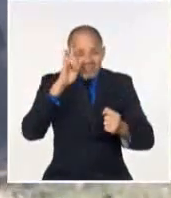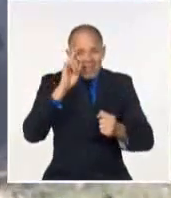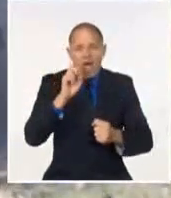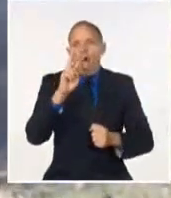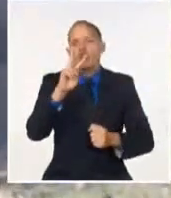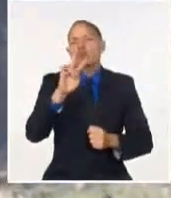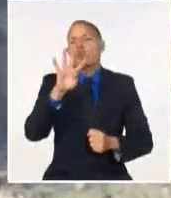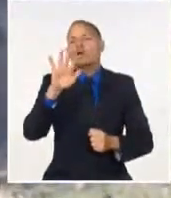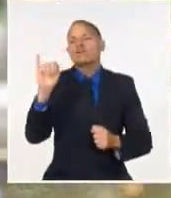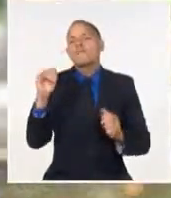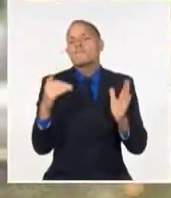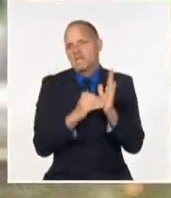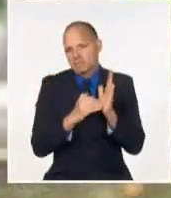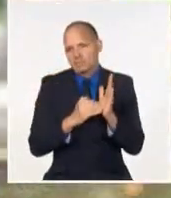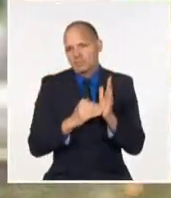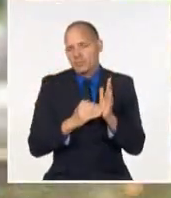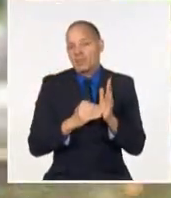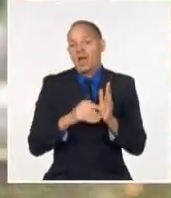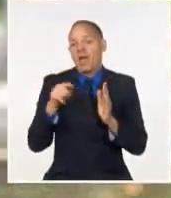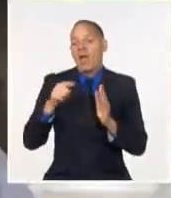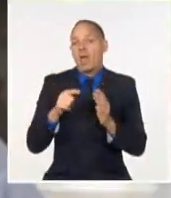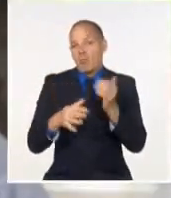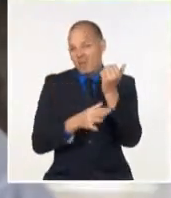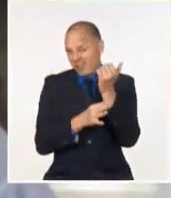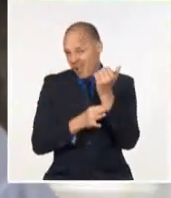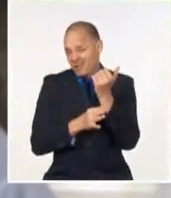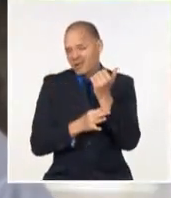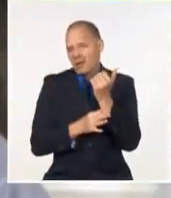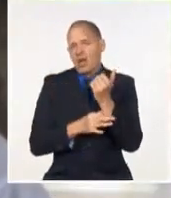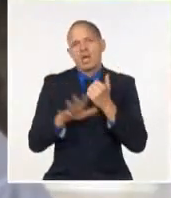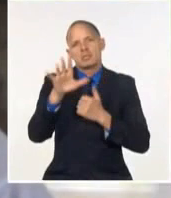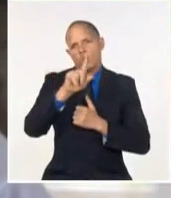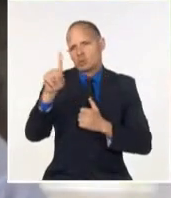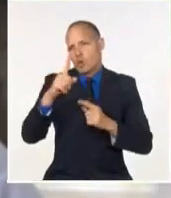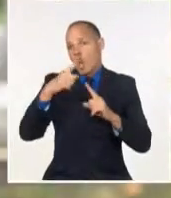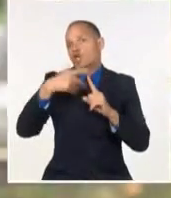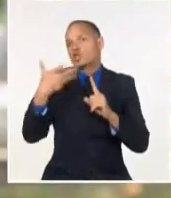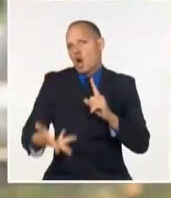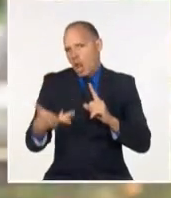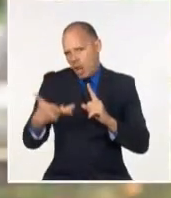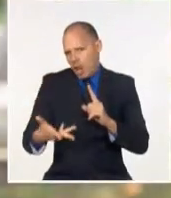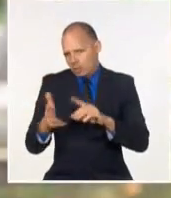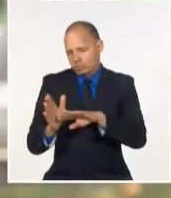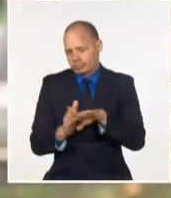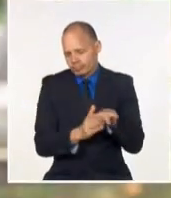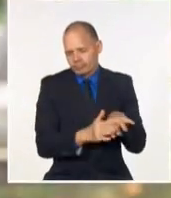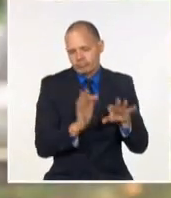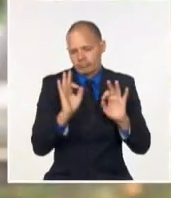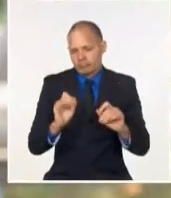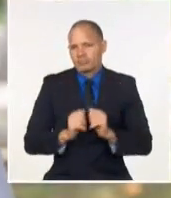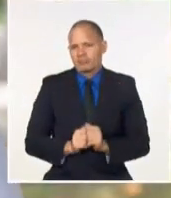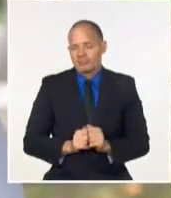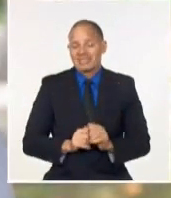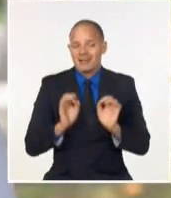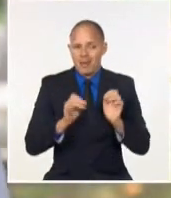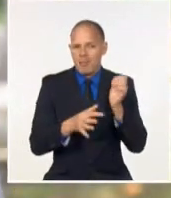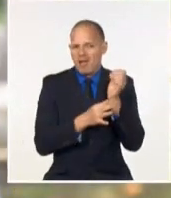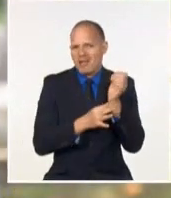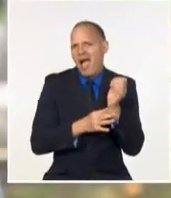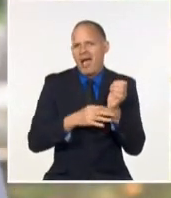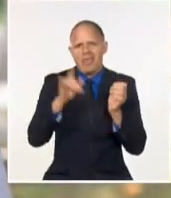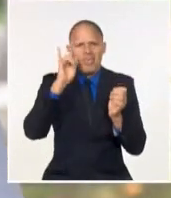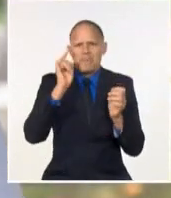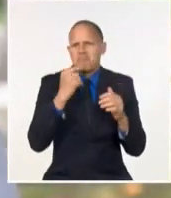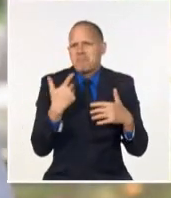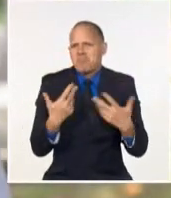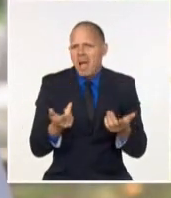hizo 51 toneladas. Y también el impacto de modelo desde el punto de vista social, porque al final el destino y comercialización